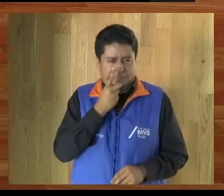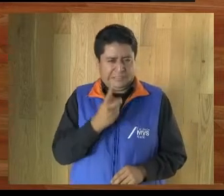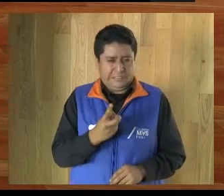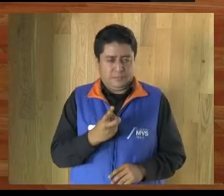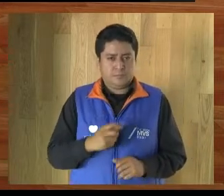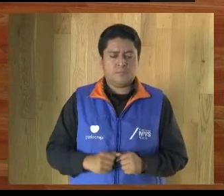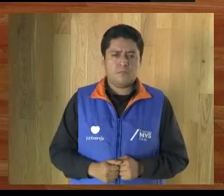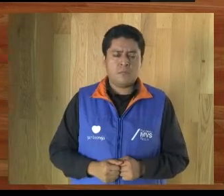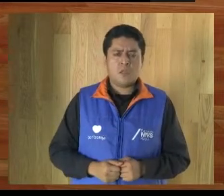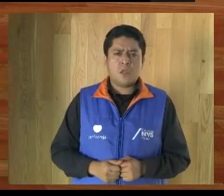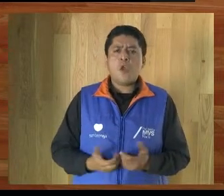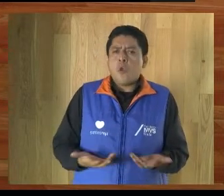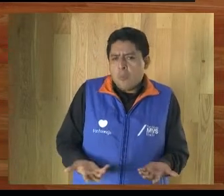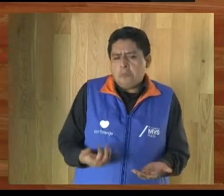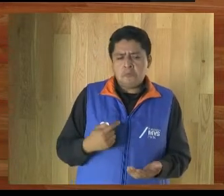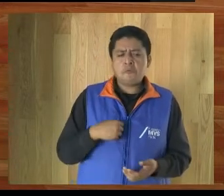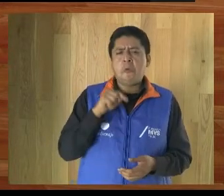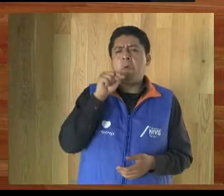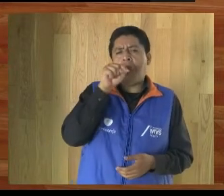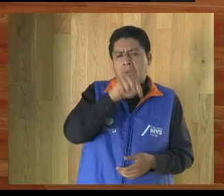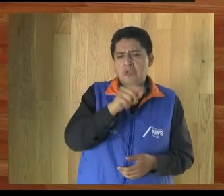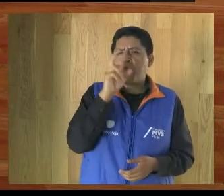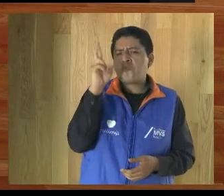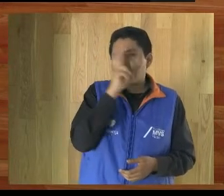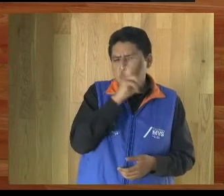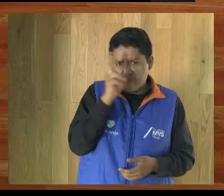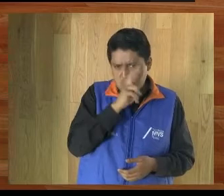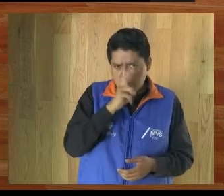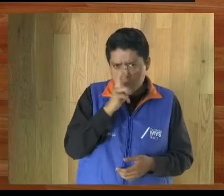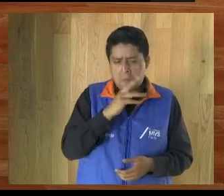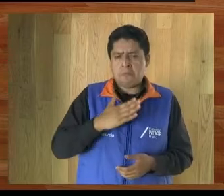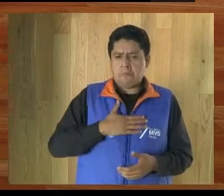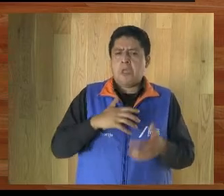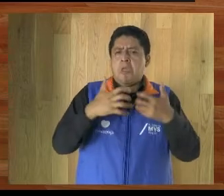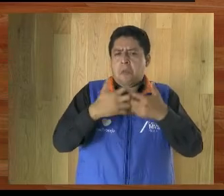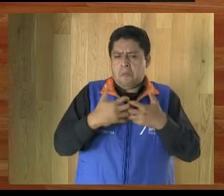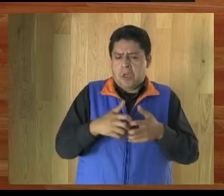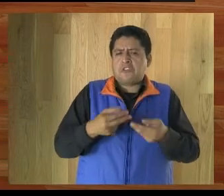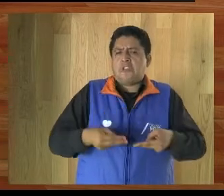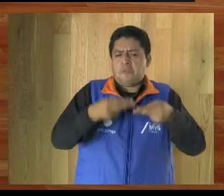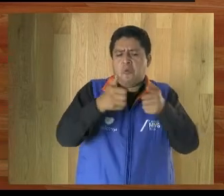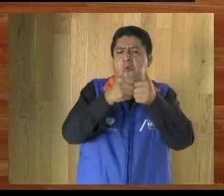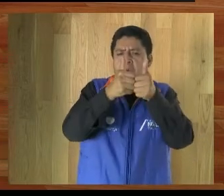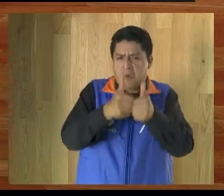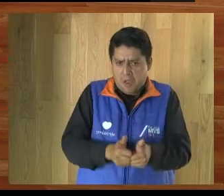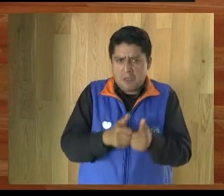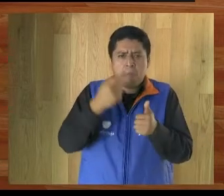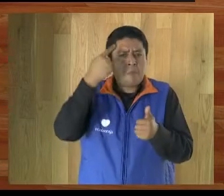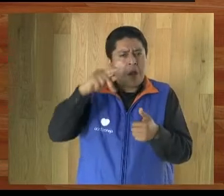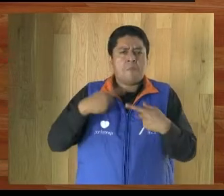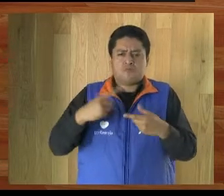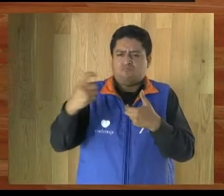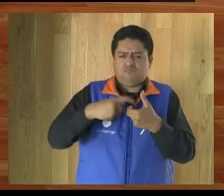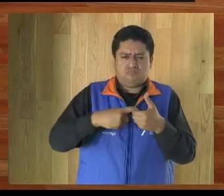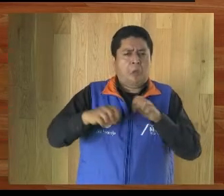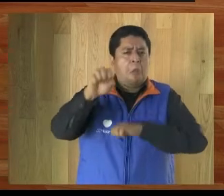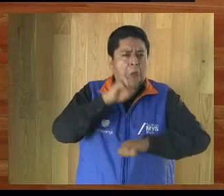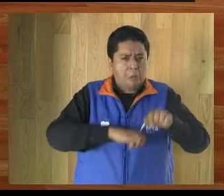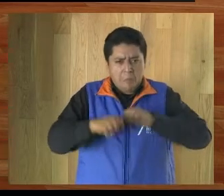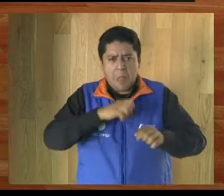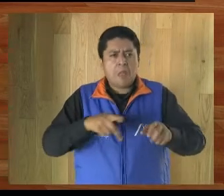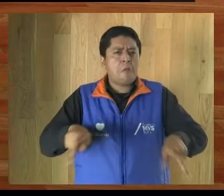a los alimentos y continuar empleando decenas de miles de ciudadanos comunes es sin duda lo correcto. Ese podría ser un argumento de McDonald's para